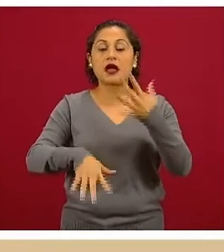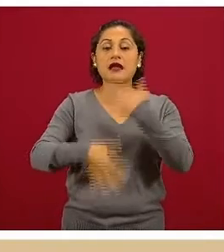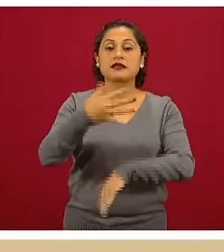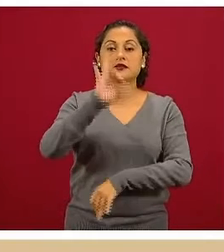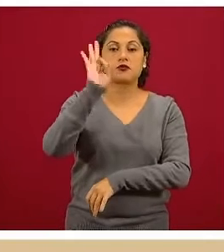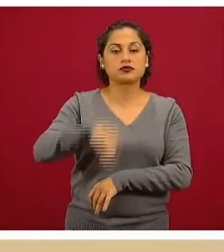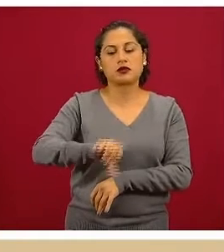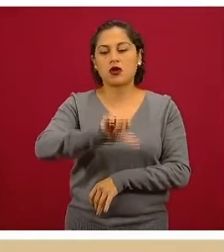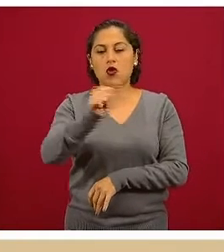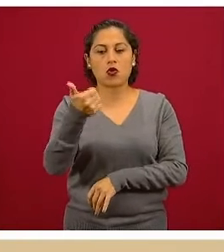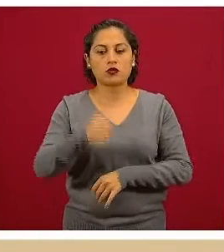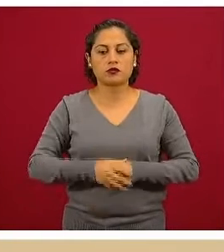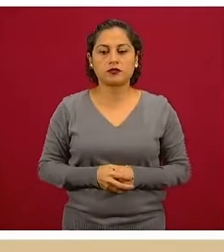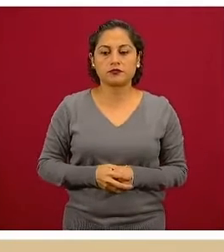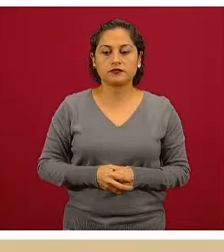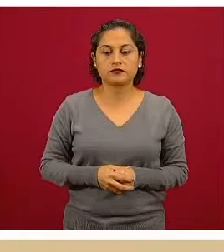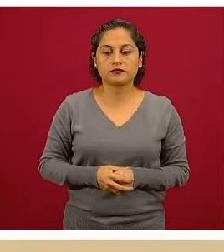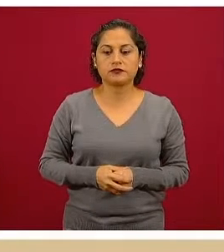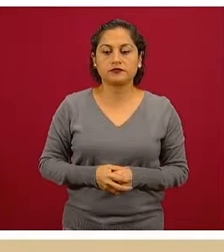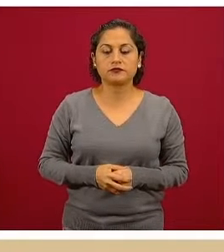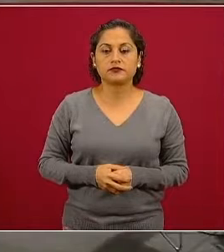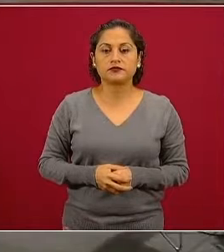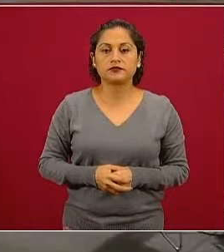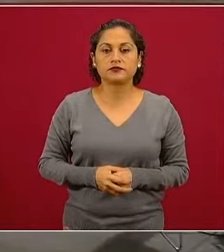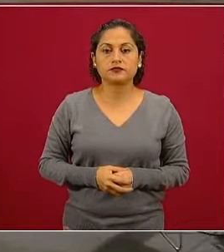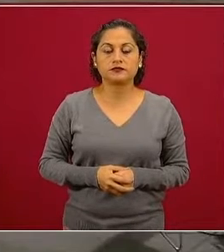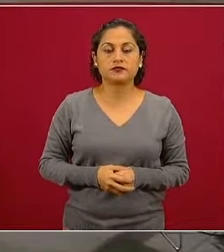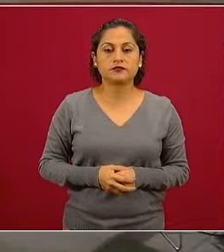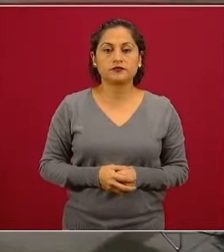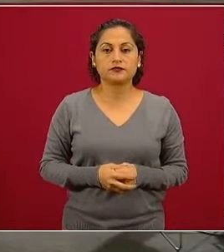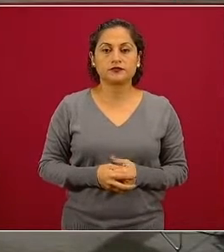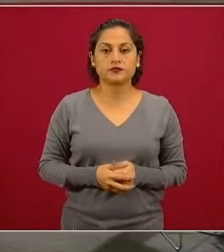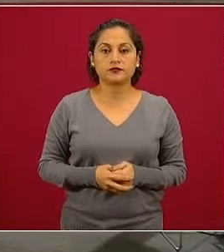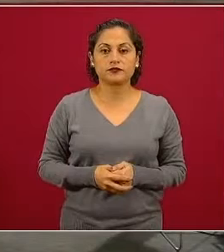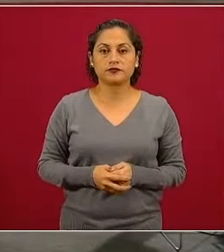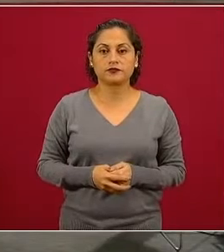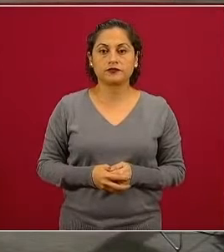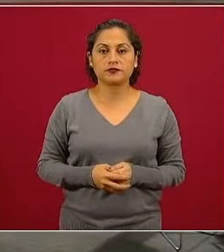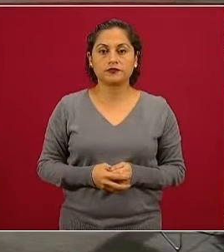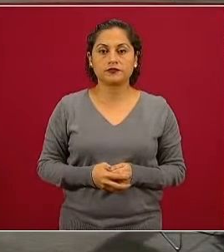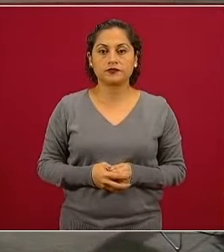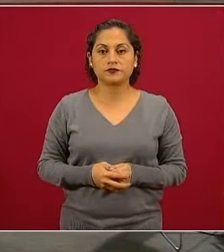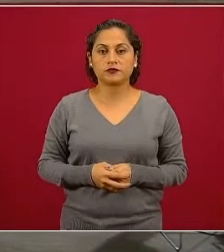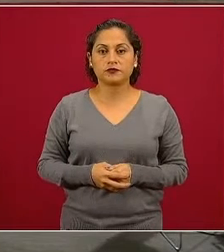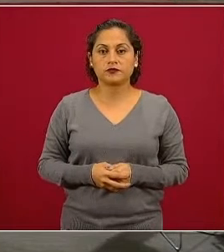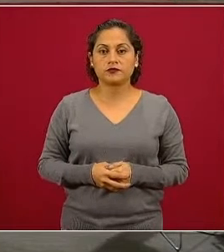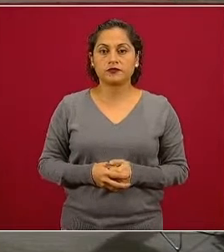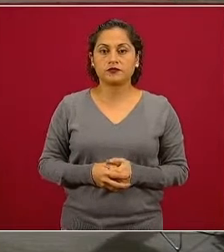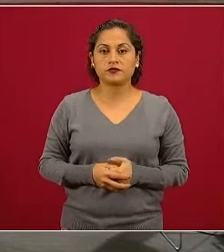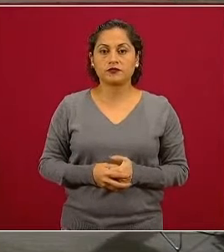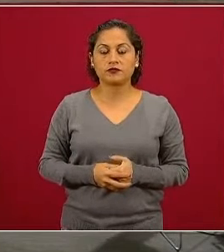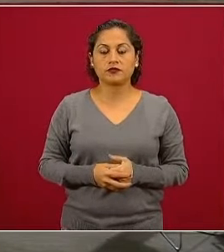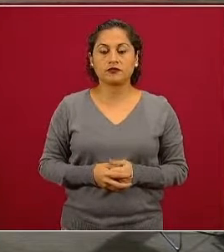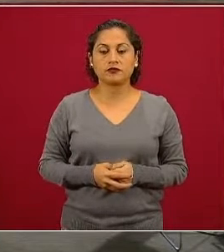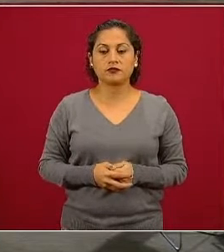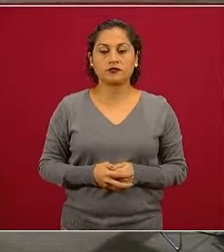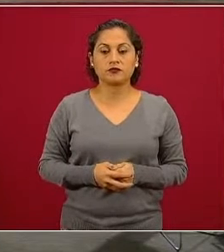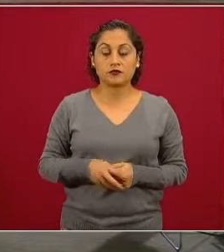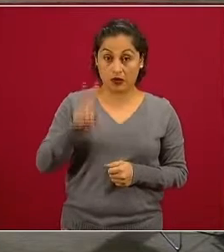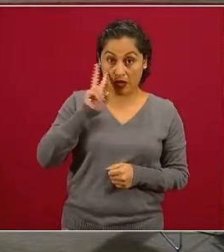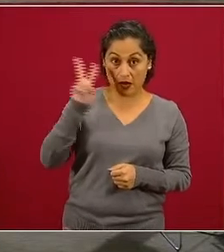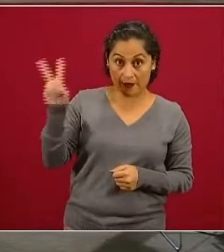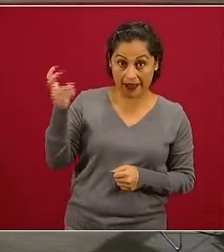tipo de noticias falsas que hemos nosotros categorizado. El 31% sobre todo se han orientado a falsos positivos,